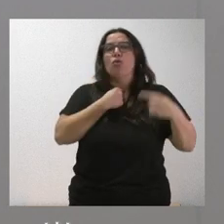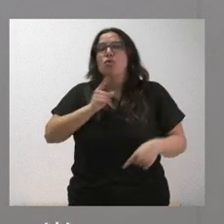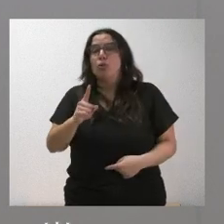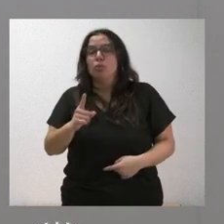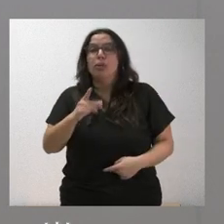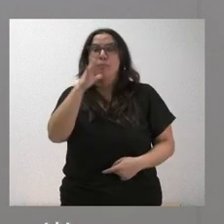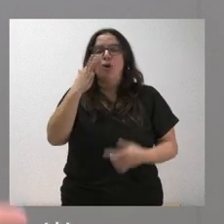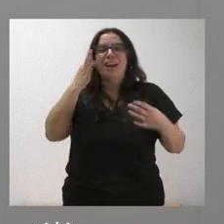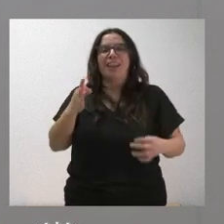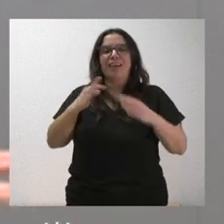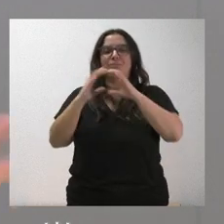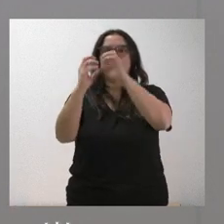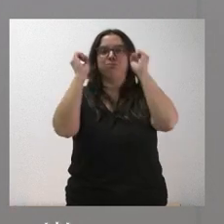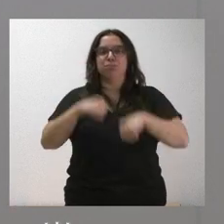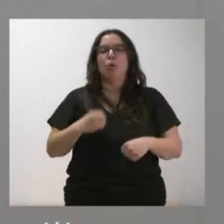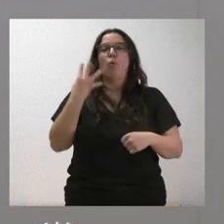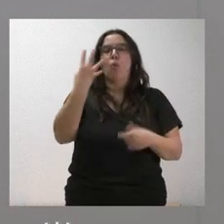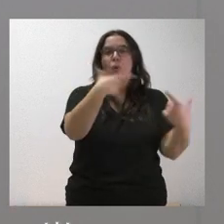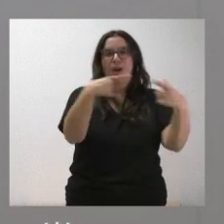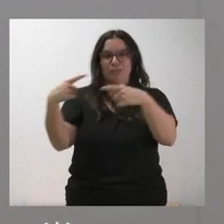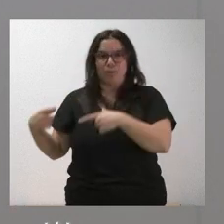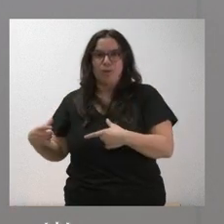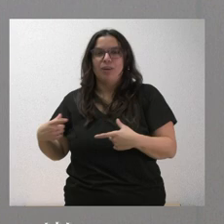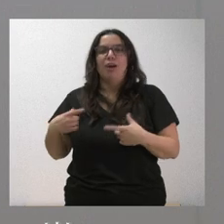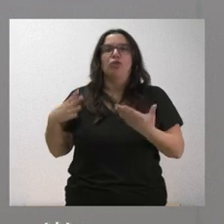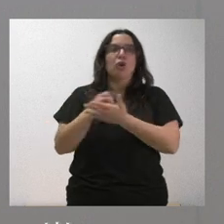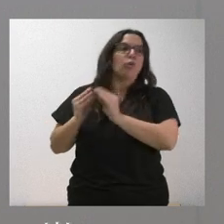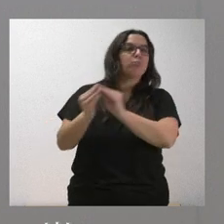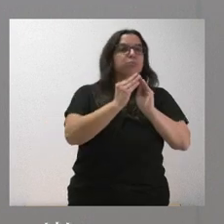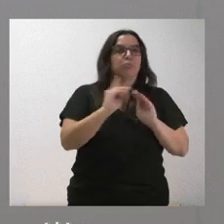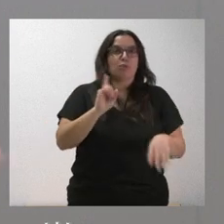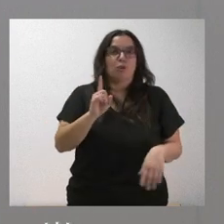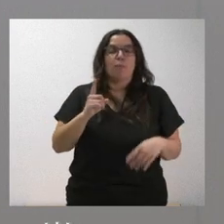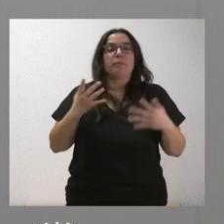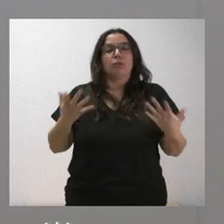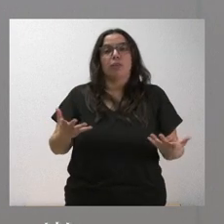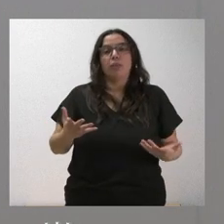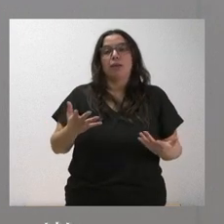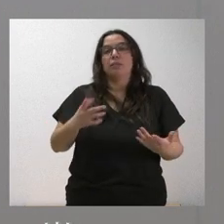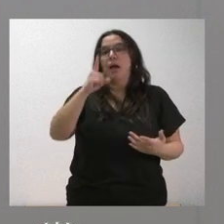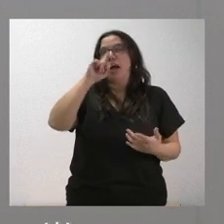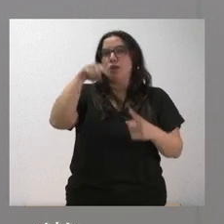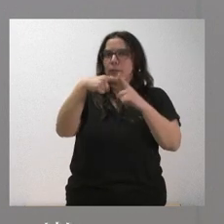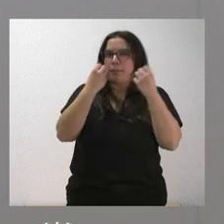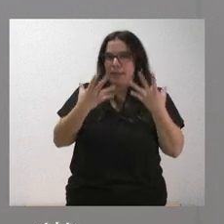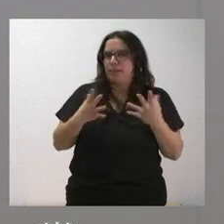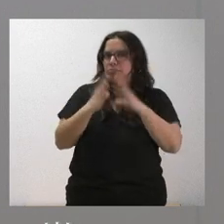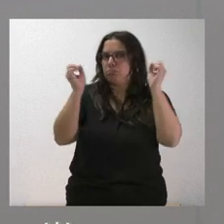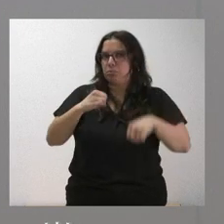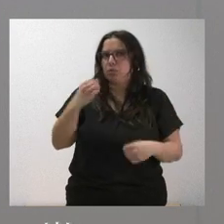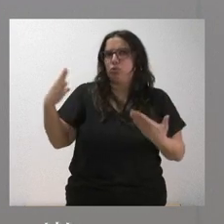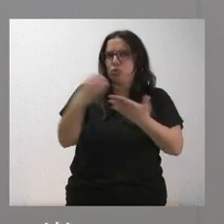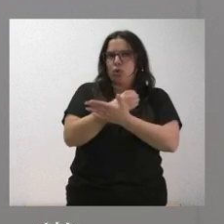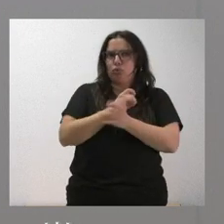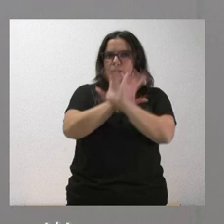intervinientes en este procedimiento a la hora de participar y no siempre puede haber este consenso pleno para el año 2024 lo digo lo ha habido entre todos para